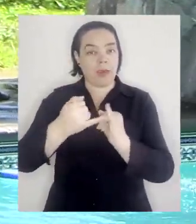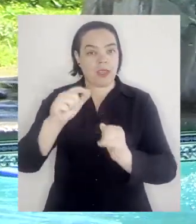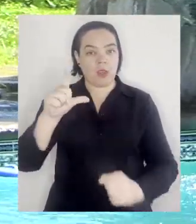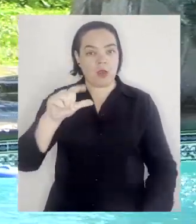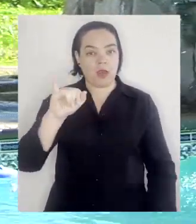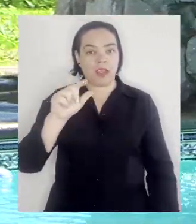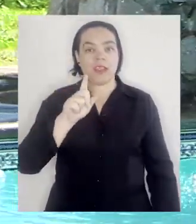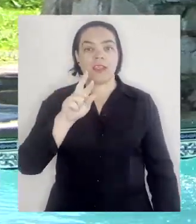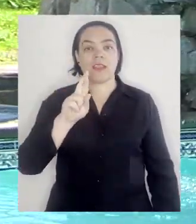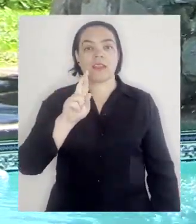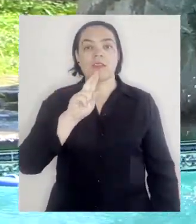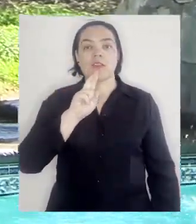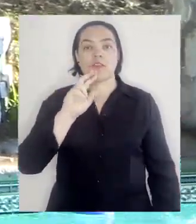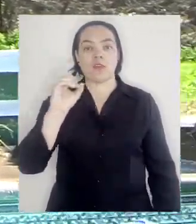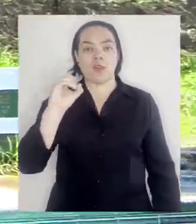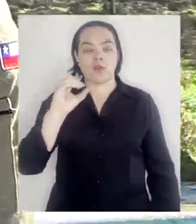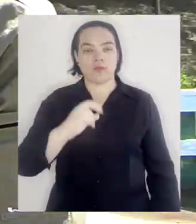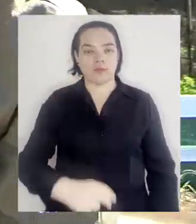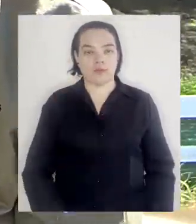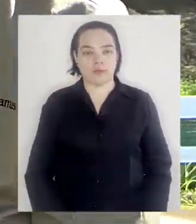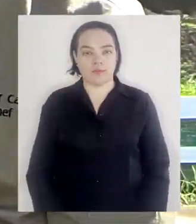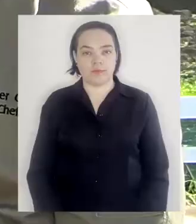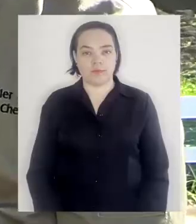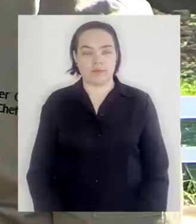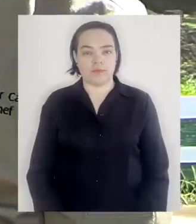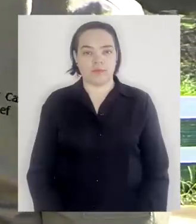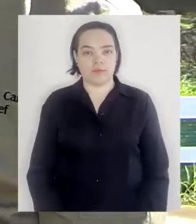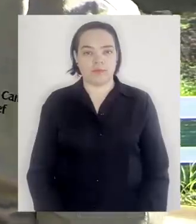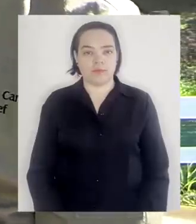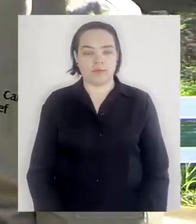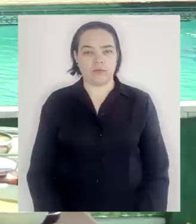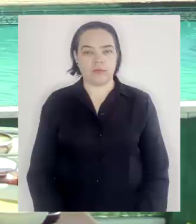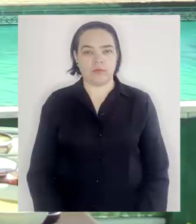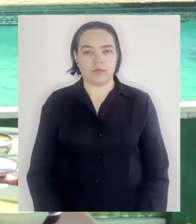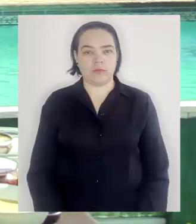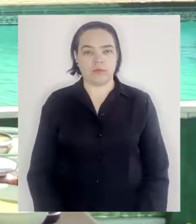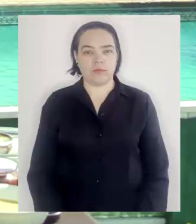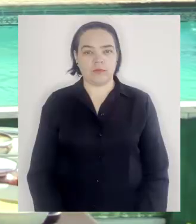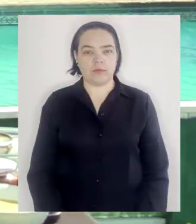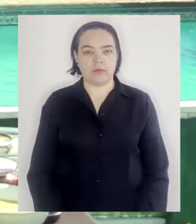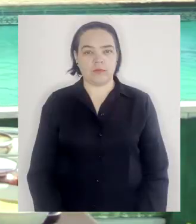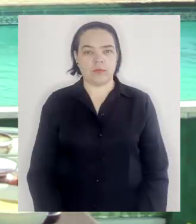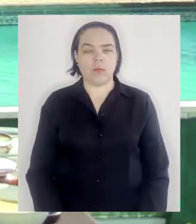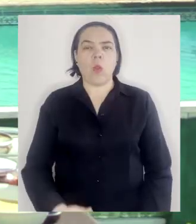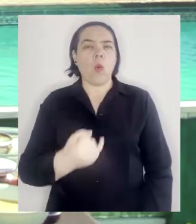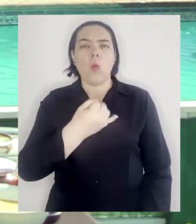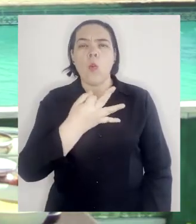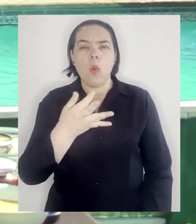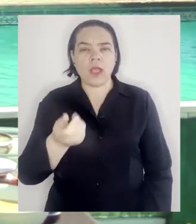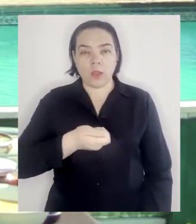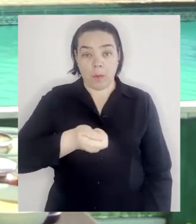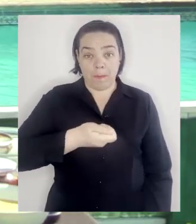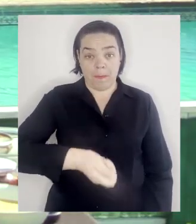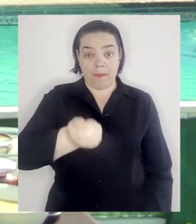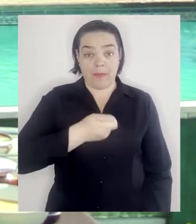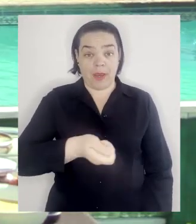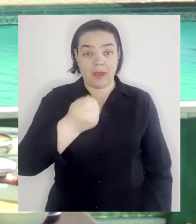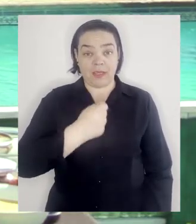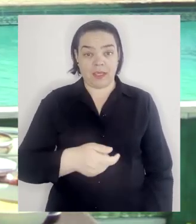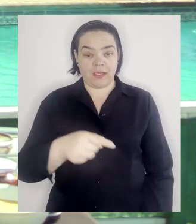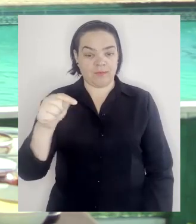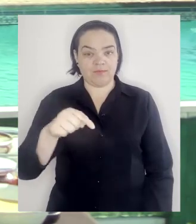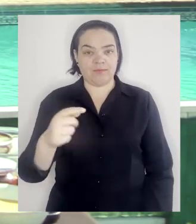entero. Ahora, para irte preguntando también, para que la casa sepan, la cantidad que te puede salir de esto, ¿cuántos